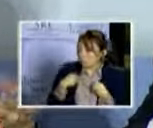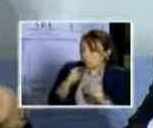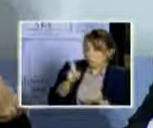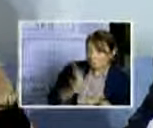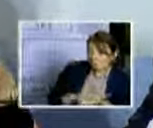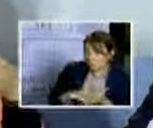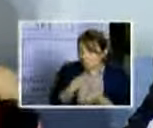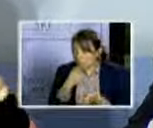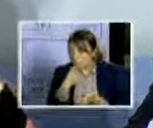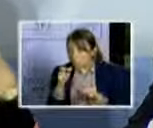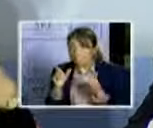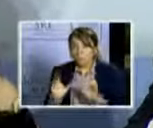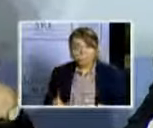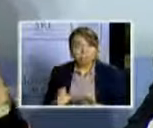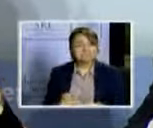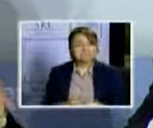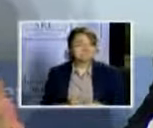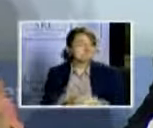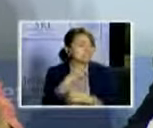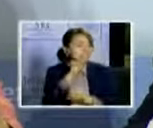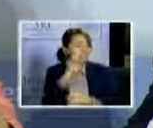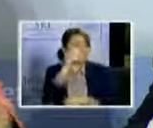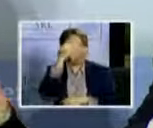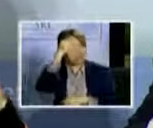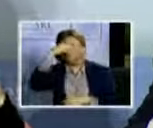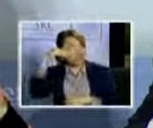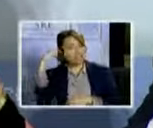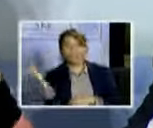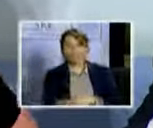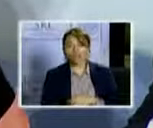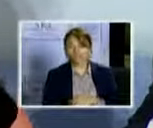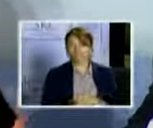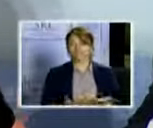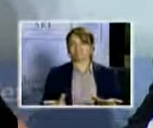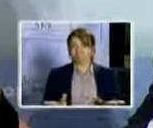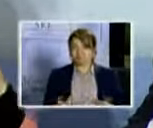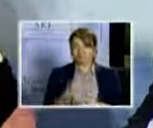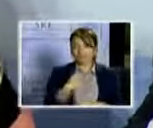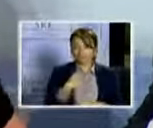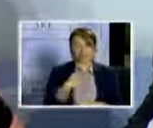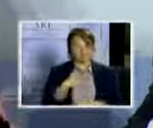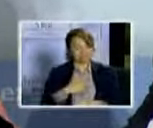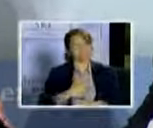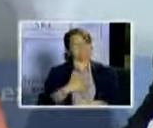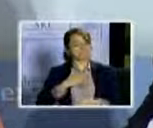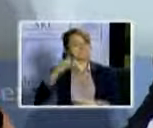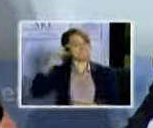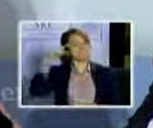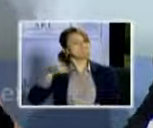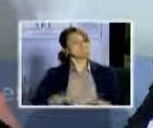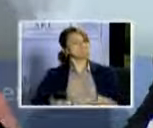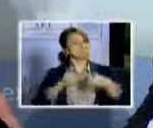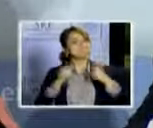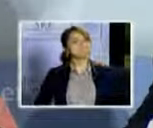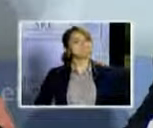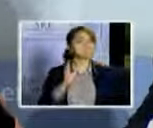vida. Y yo creo que los parlamentos es la base colectiva de